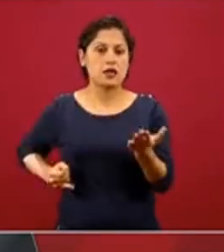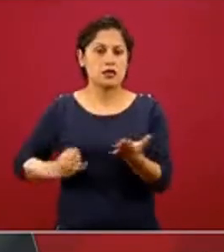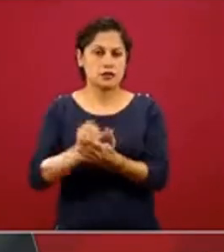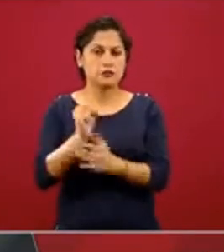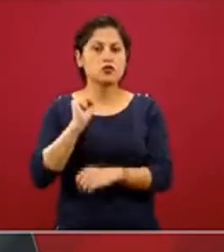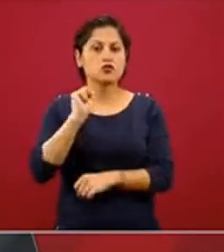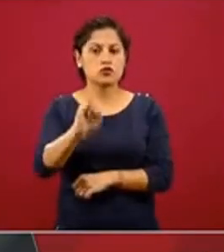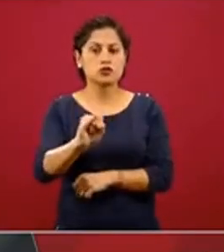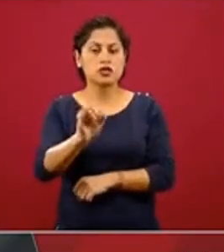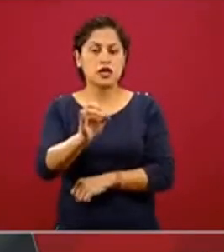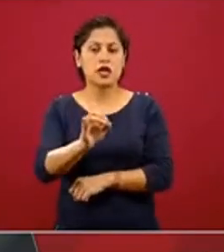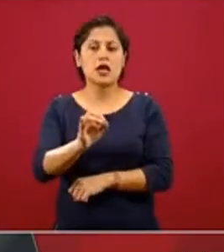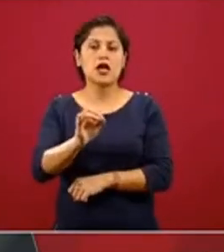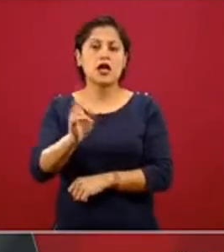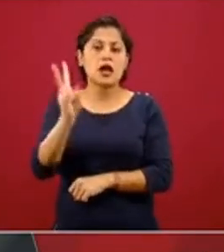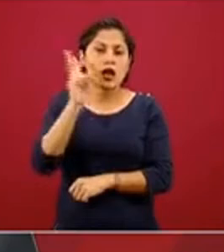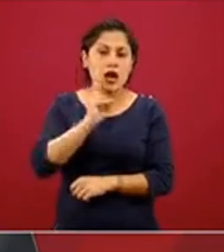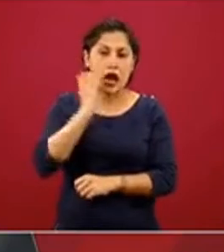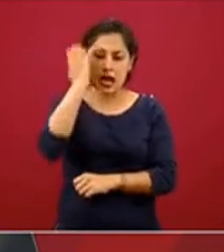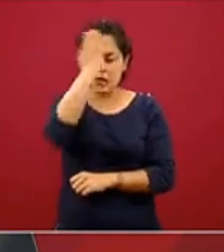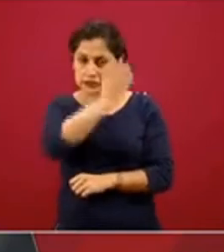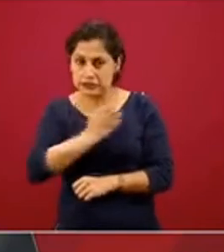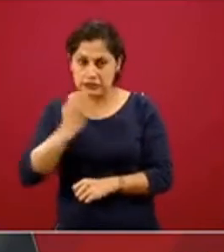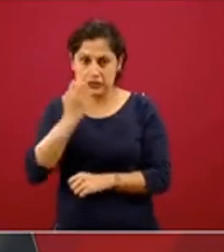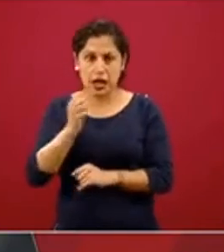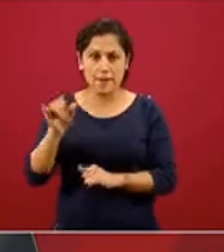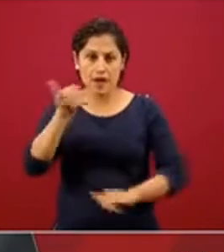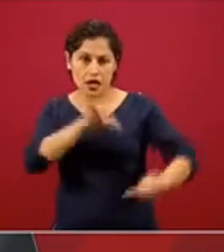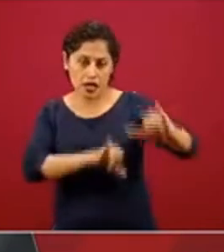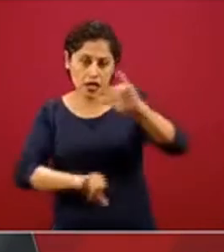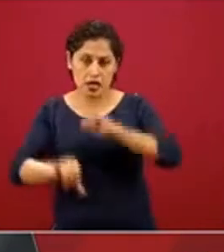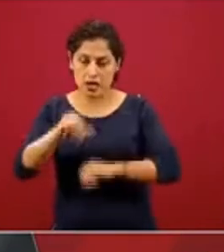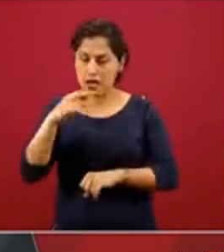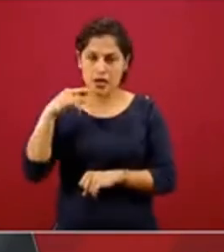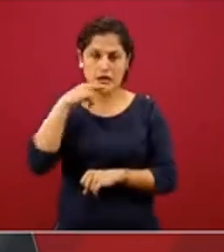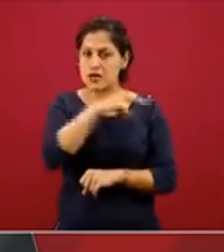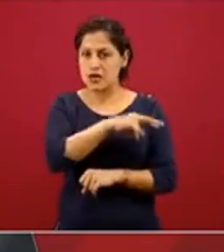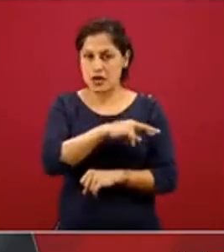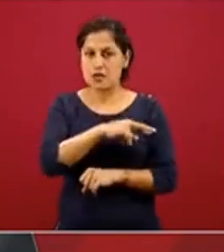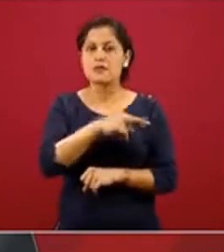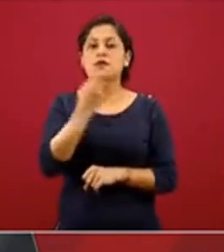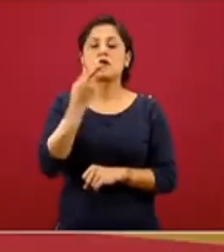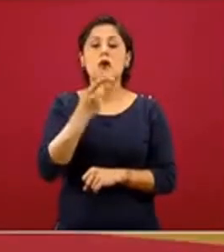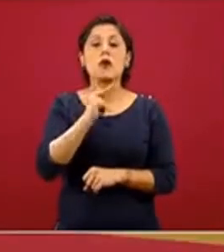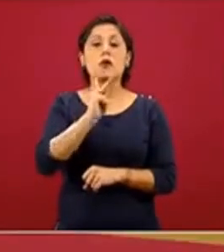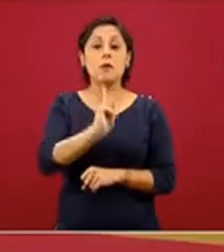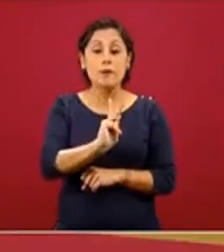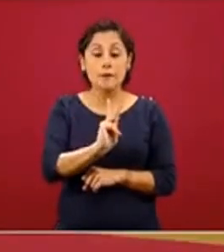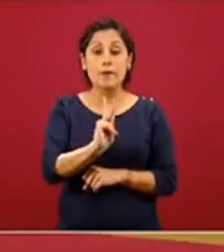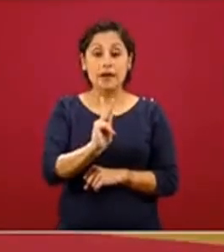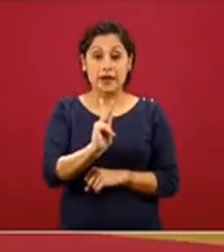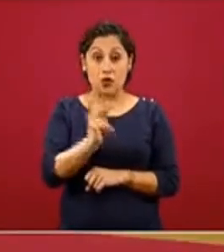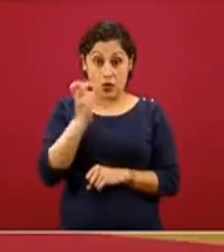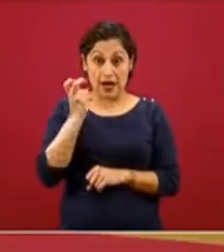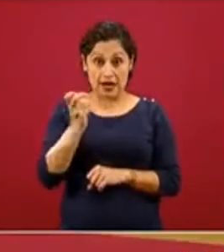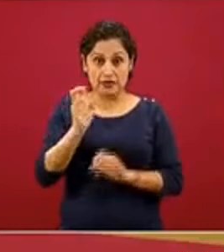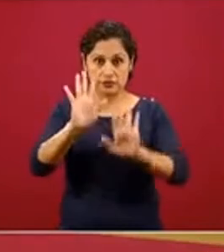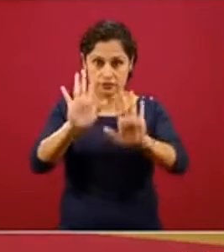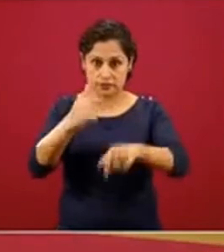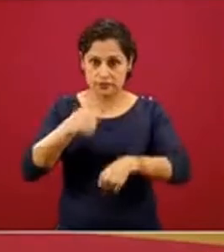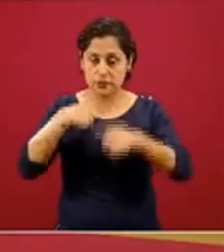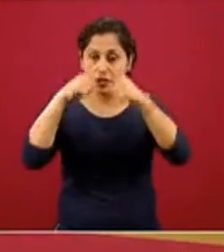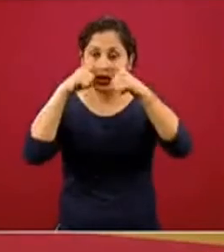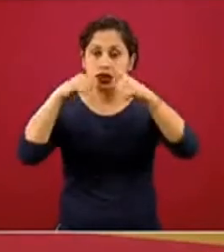pruebas rápidas están autorizadas para el uso con ciertos límites, lo que de ninguna manera, enfatizo,